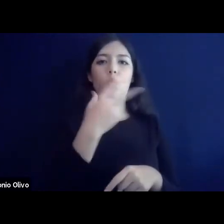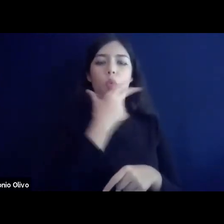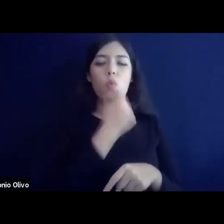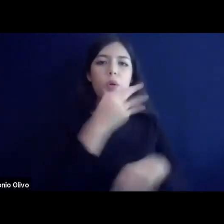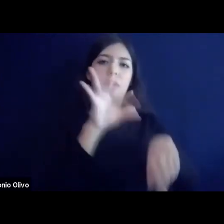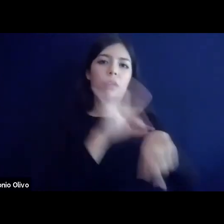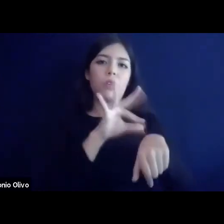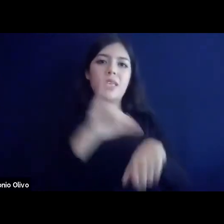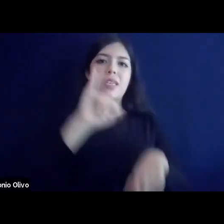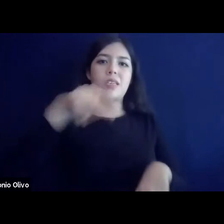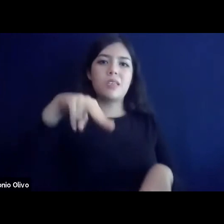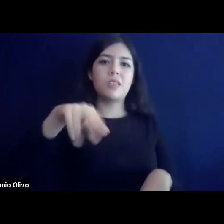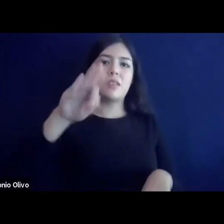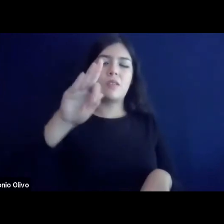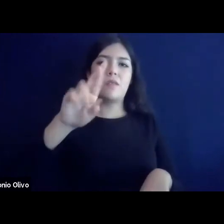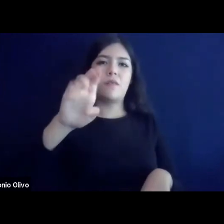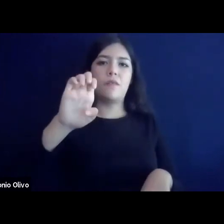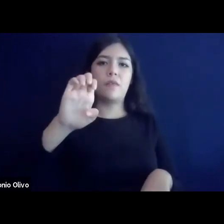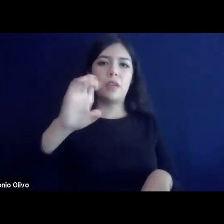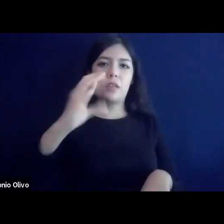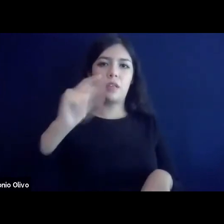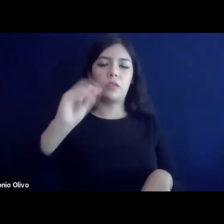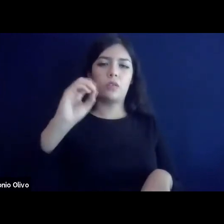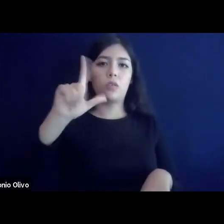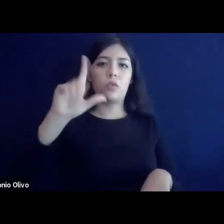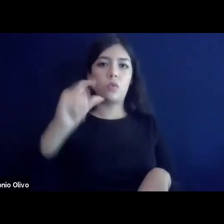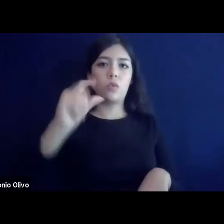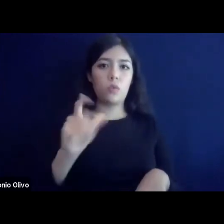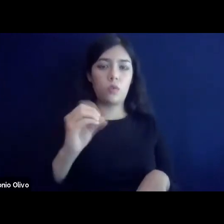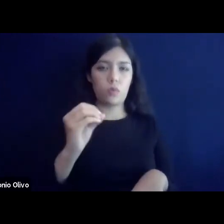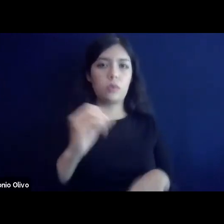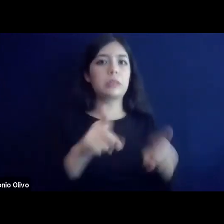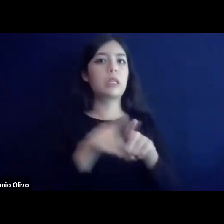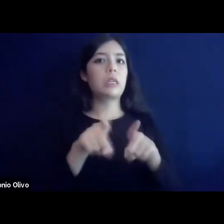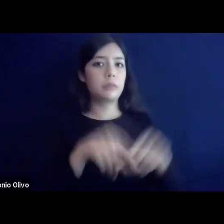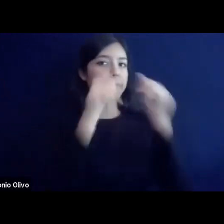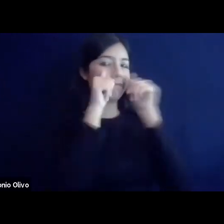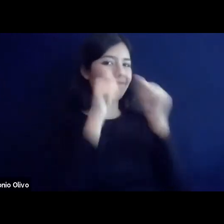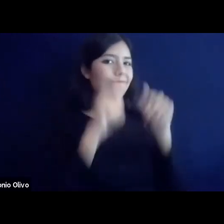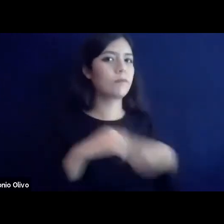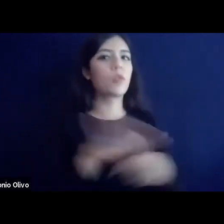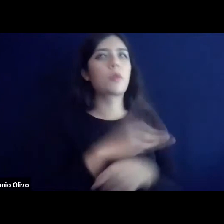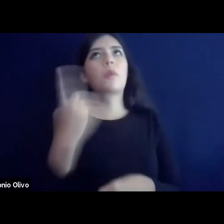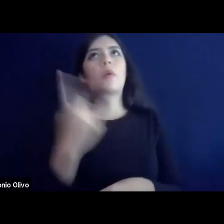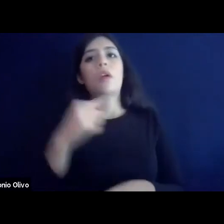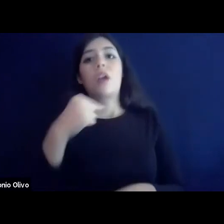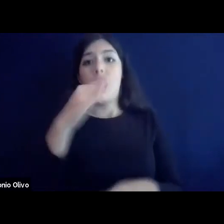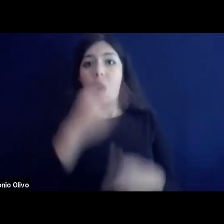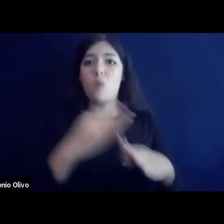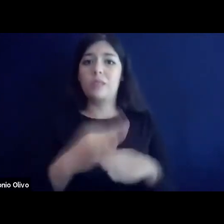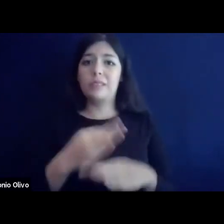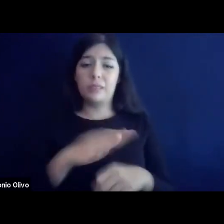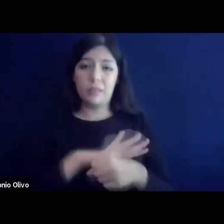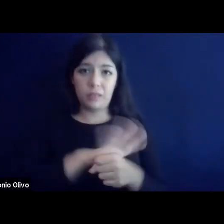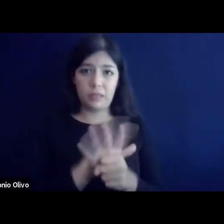porque si te convierte en alguien muy vulnerable, las consecuencias